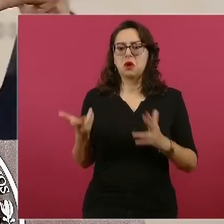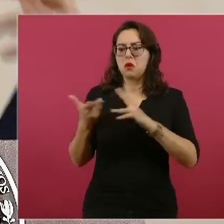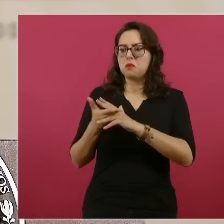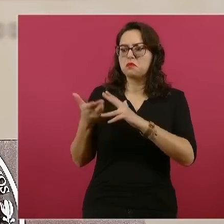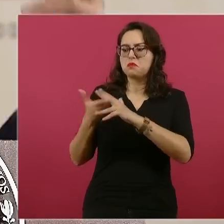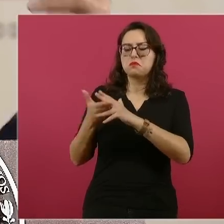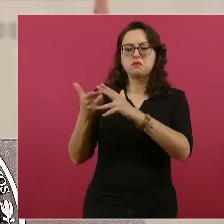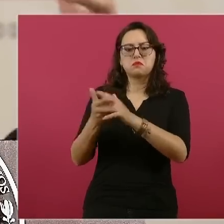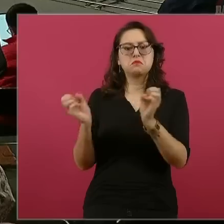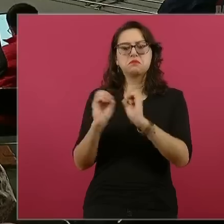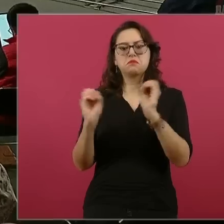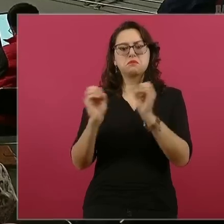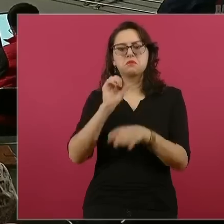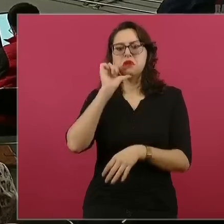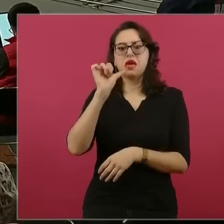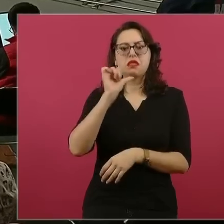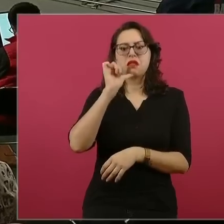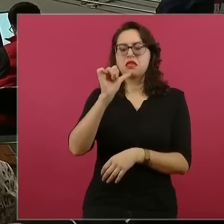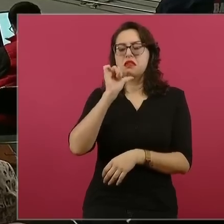se vuelve mediático.